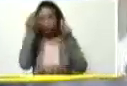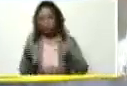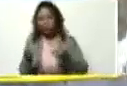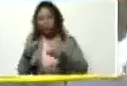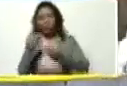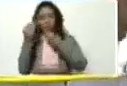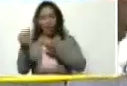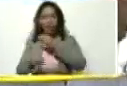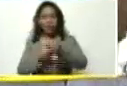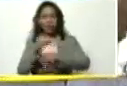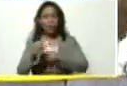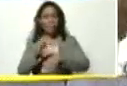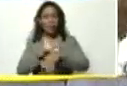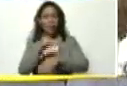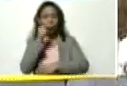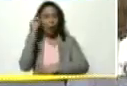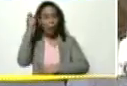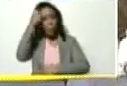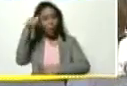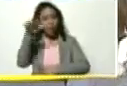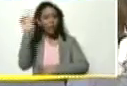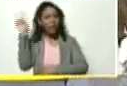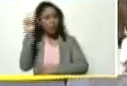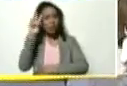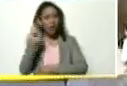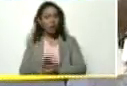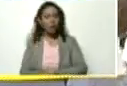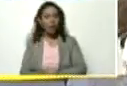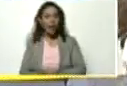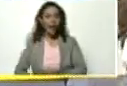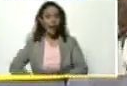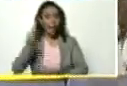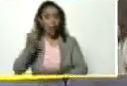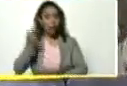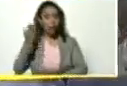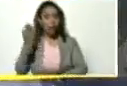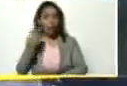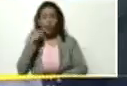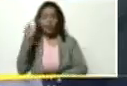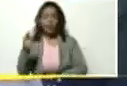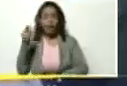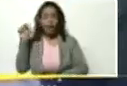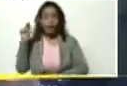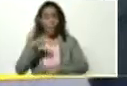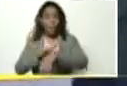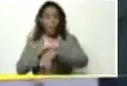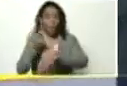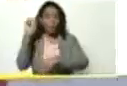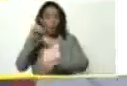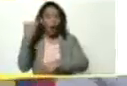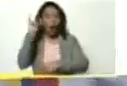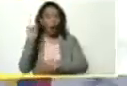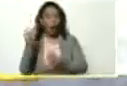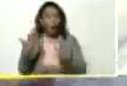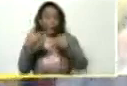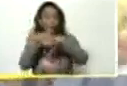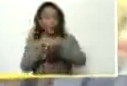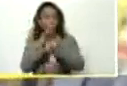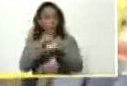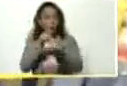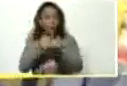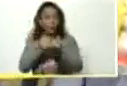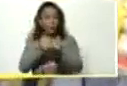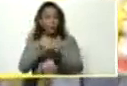los médicos y las médicas del pueblo venezolano. Es importante señalar que estos médicos también se incorporarán a la misión